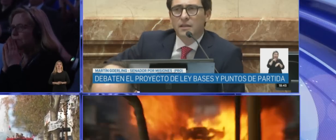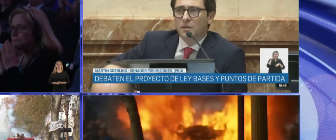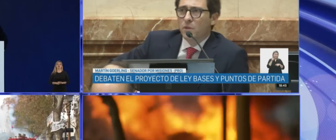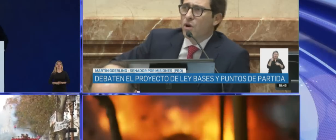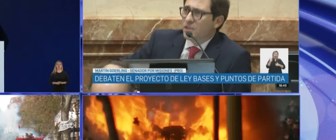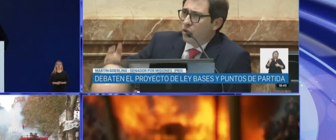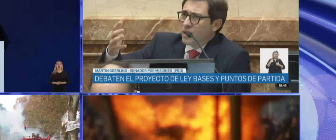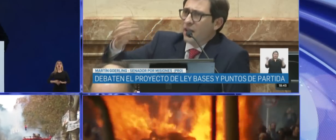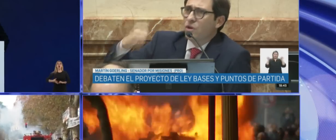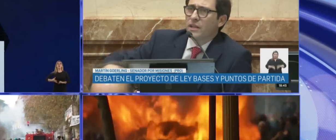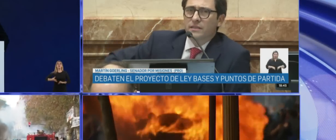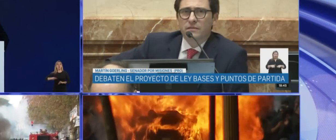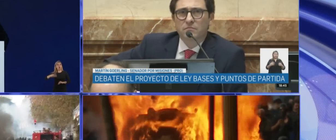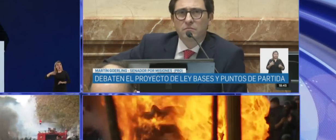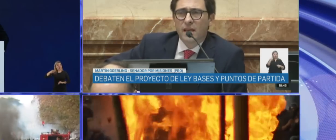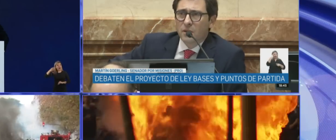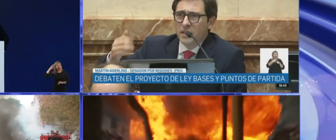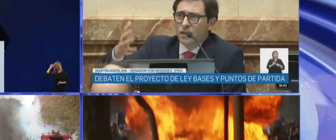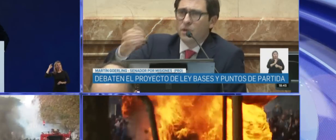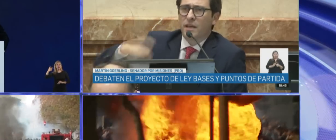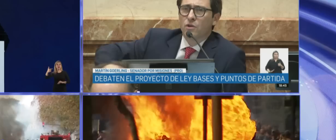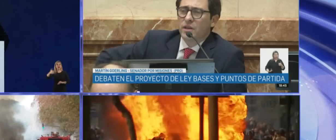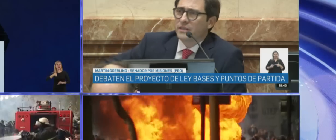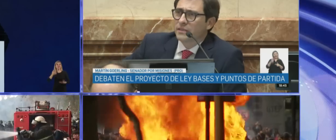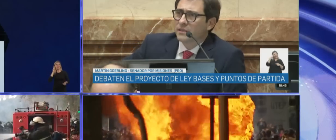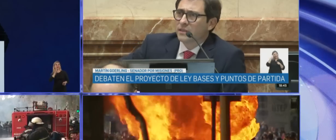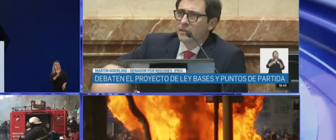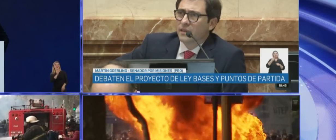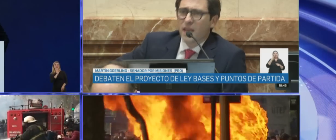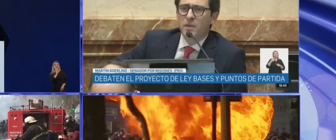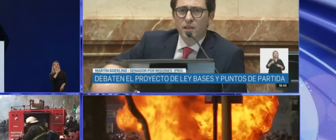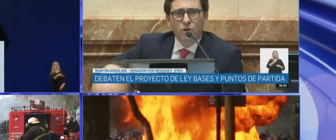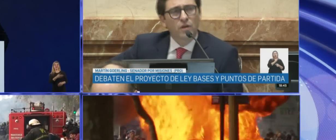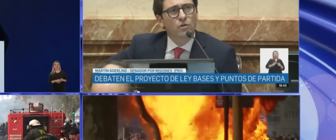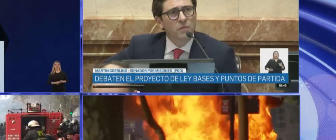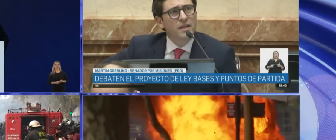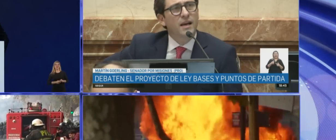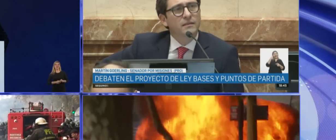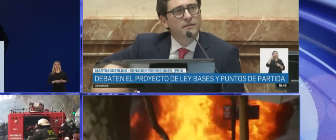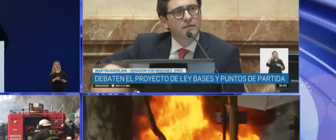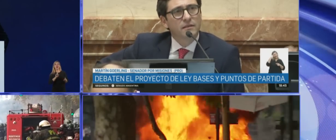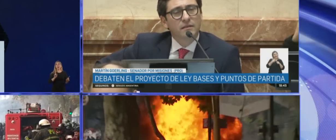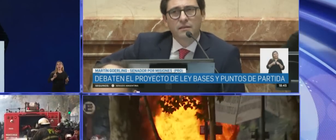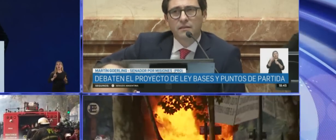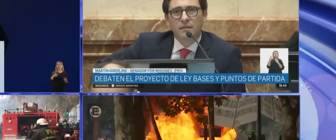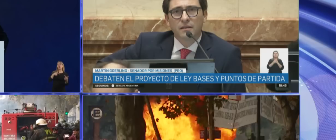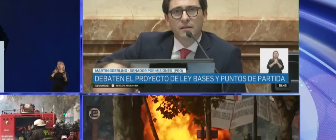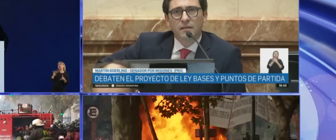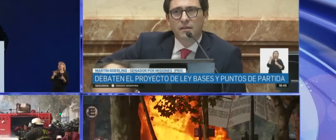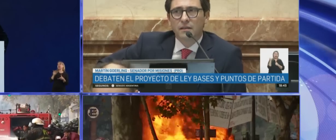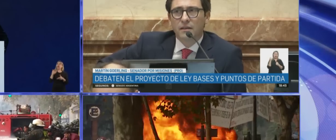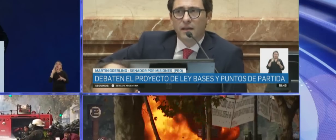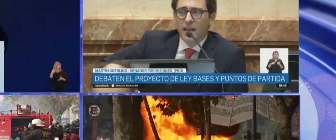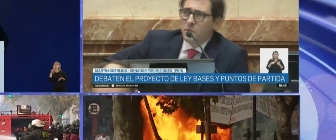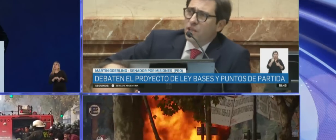Muchas veces me causa como gracia también cuando dicen, no, pero dijo que iba a bajar los